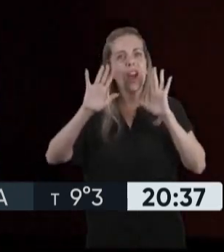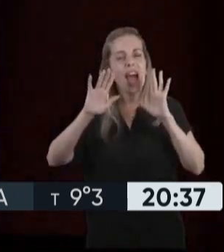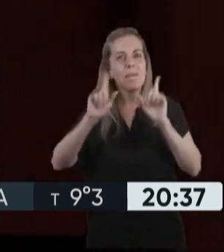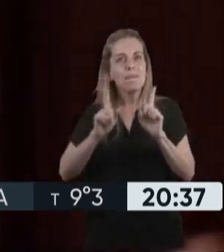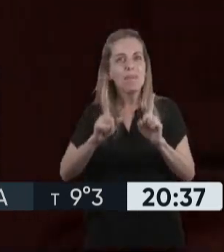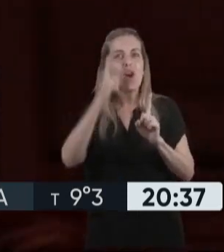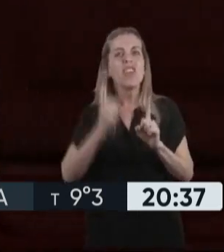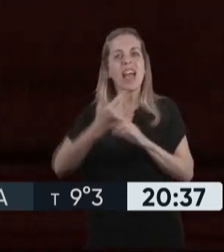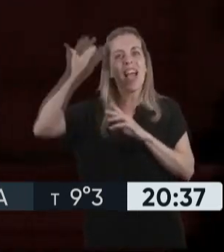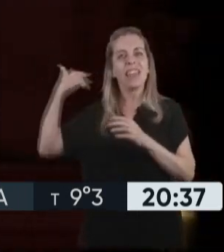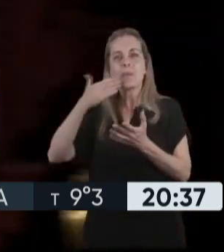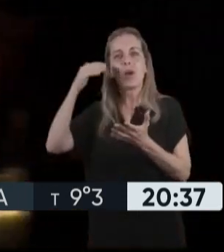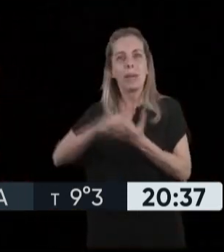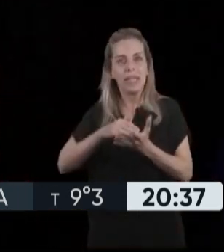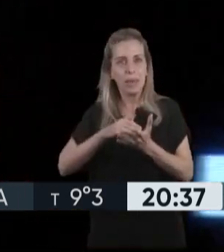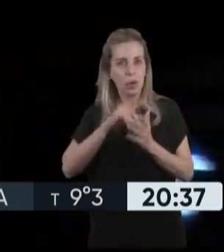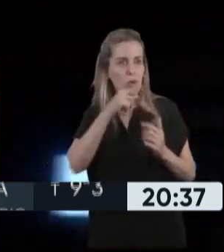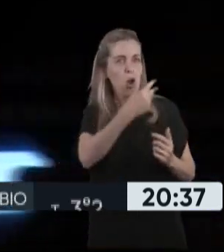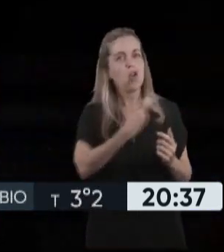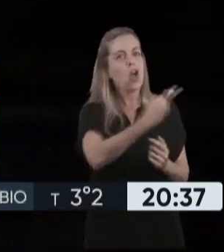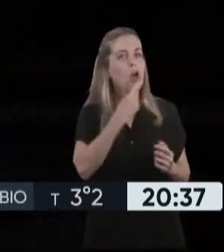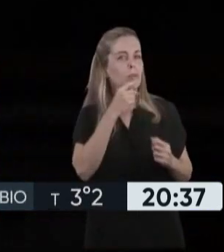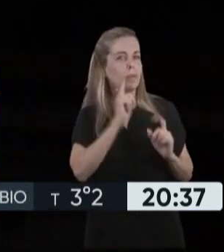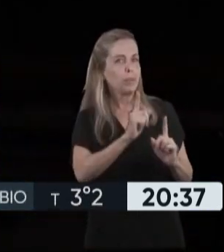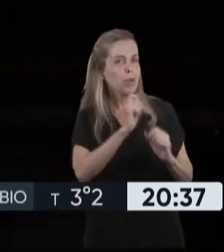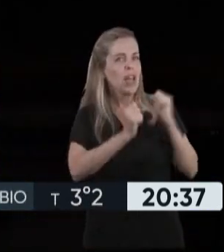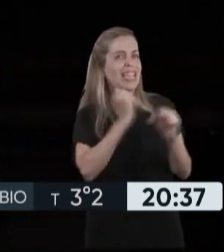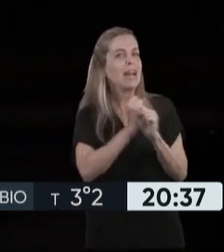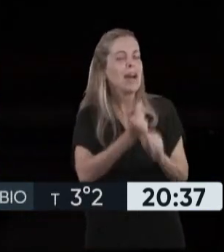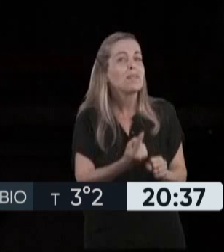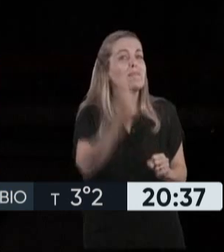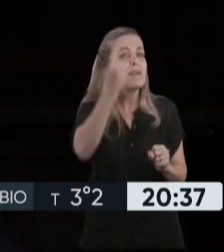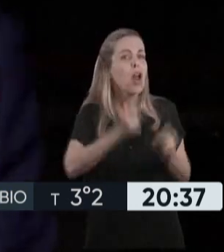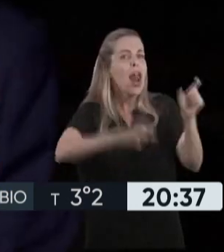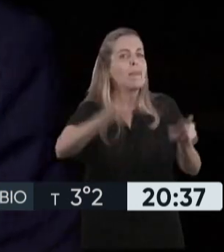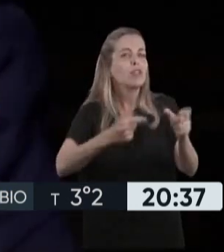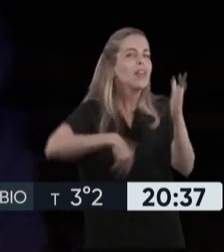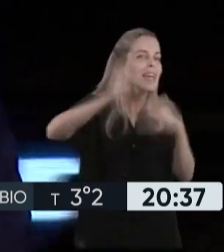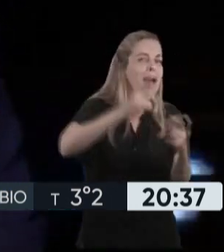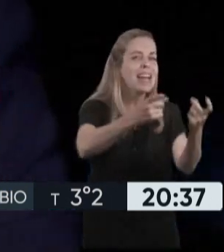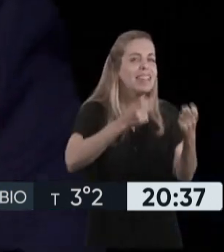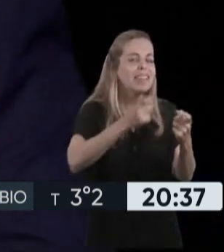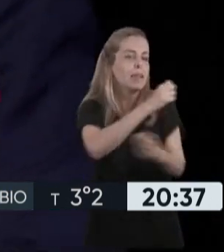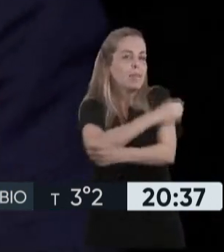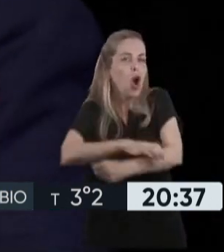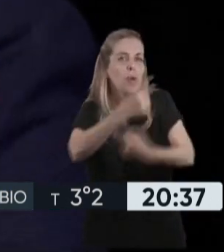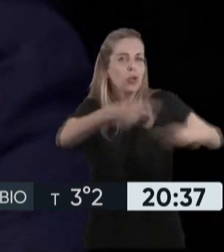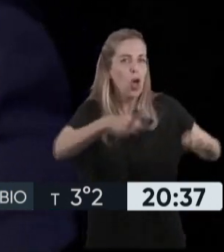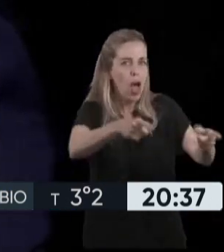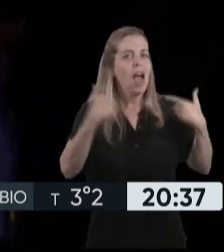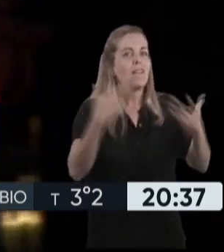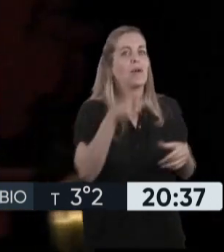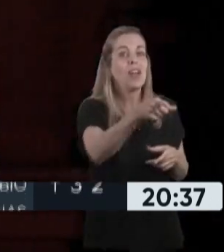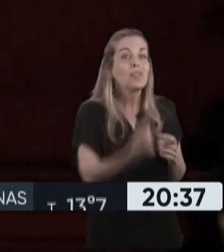día prometimos. Vamos a seguir trabajando, primero los últimos, primero los más postergados. Vamos a